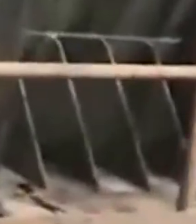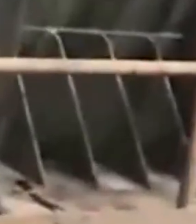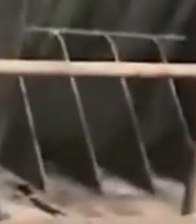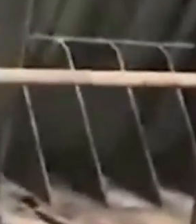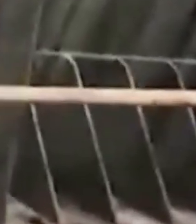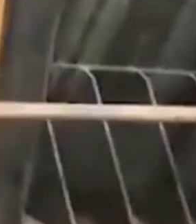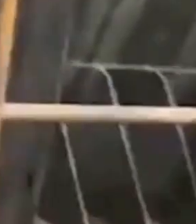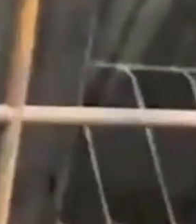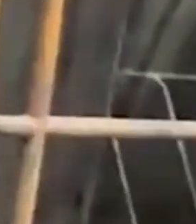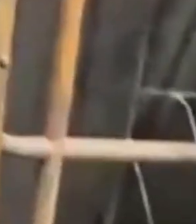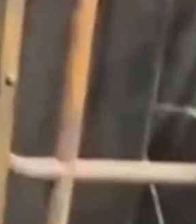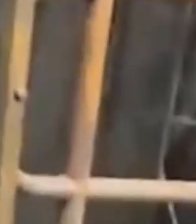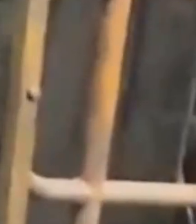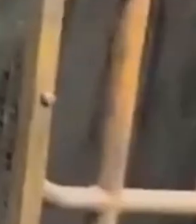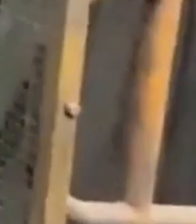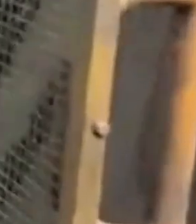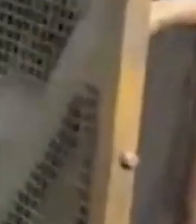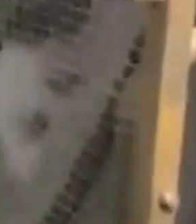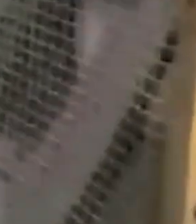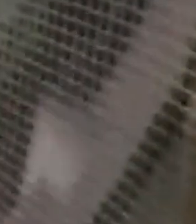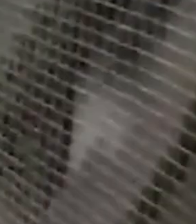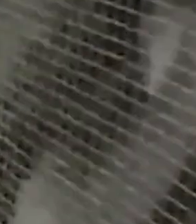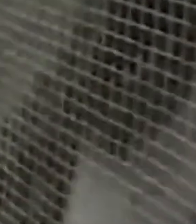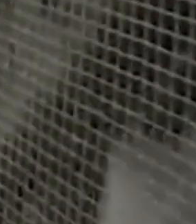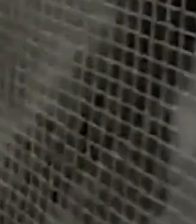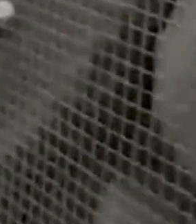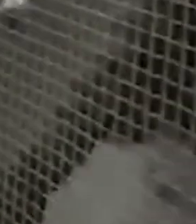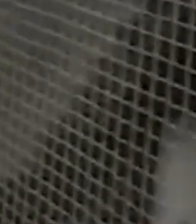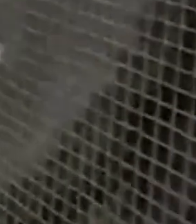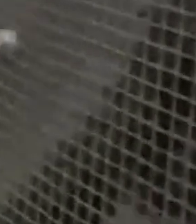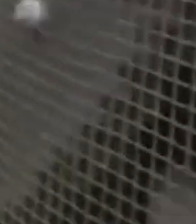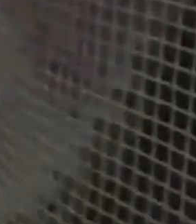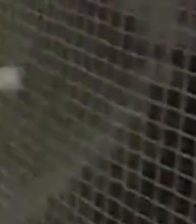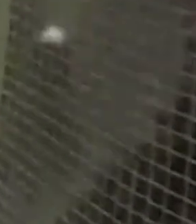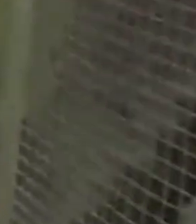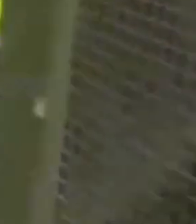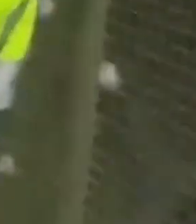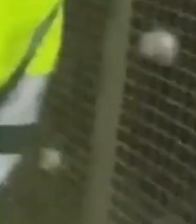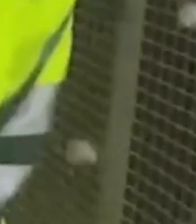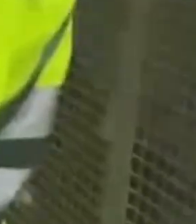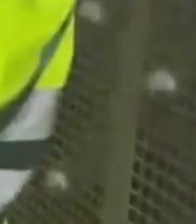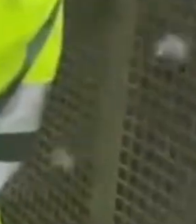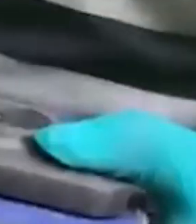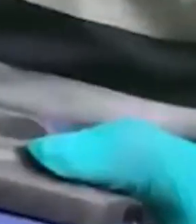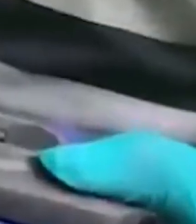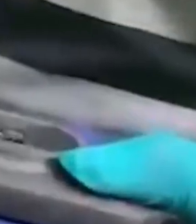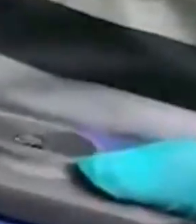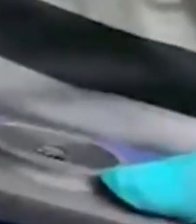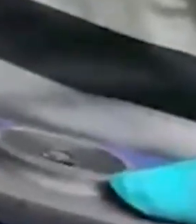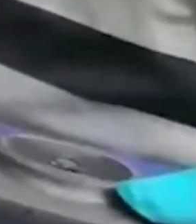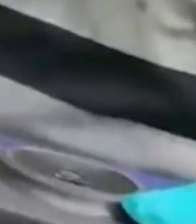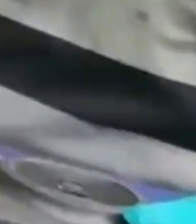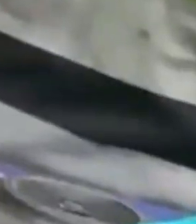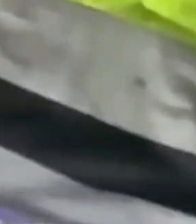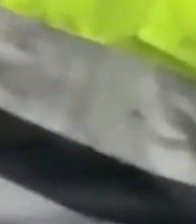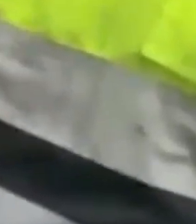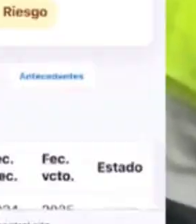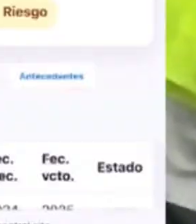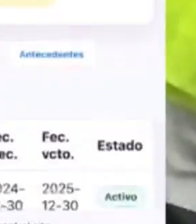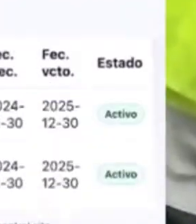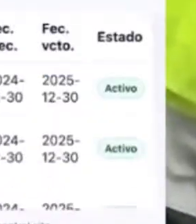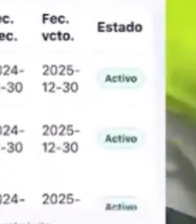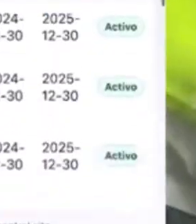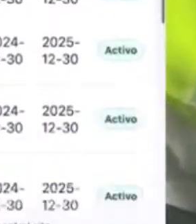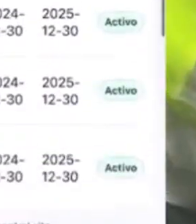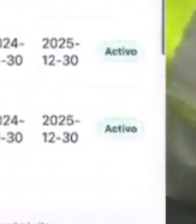riesgos y retos, información dispersa, validaciones lentas y la falta de trazabilidad en riesgos críticos.